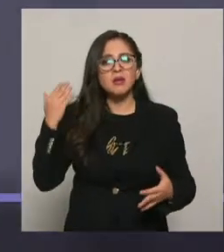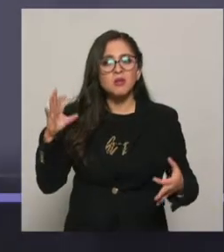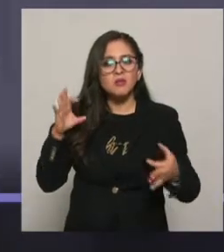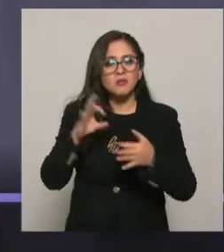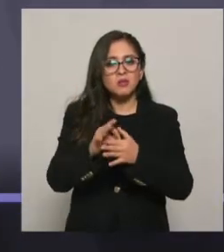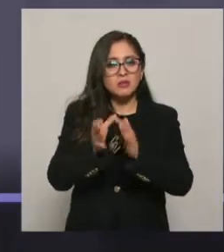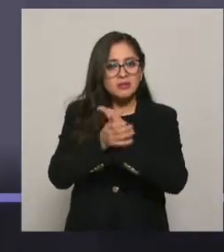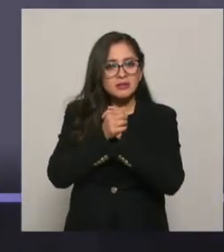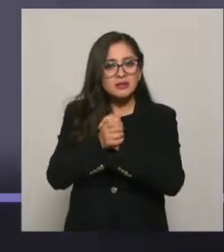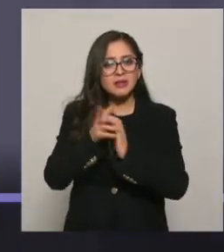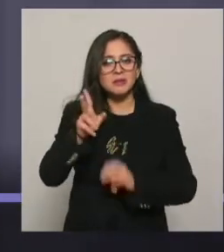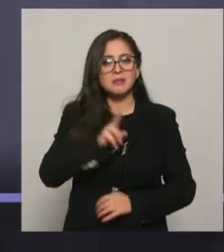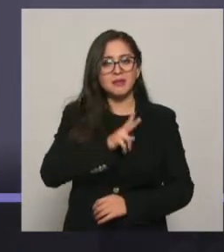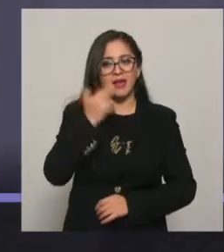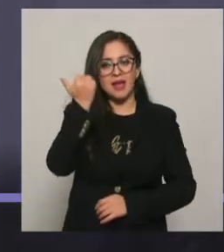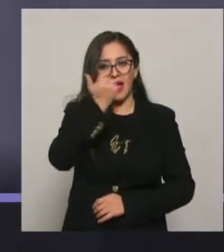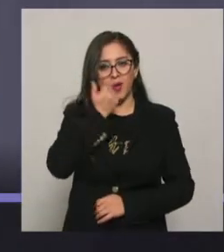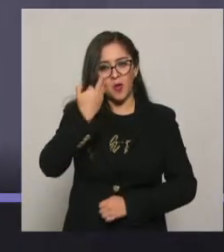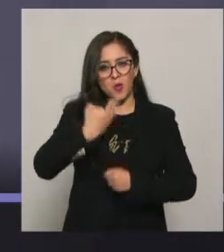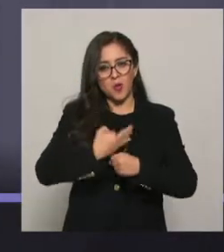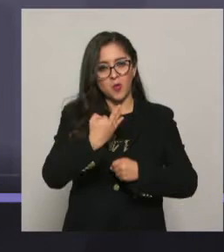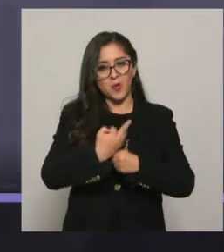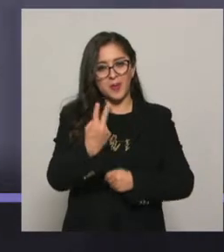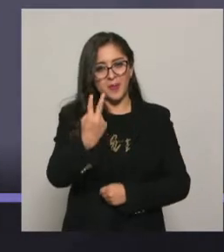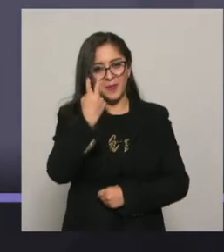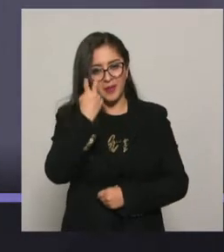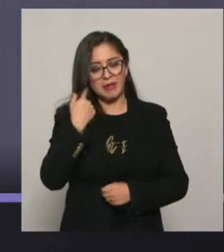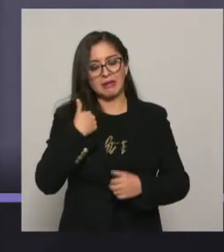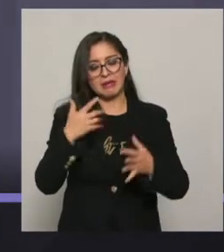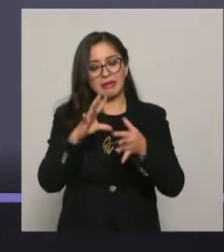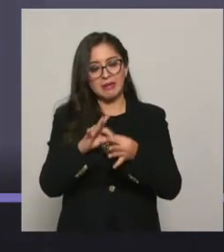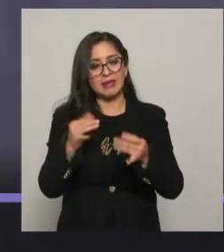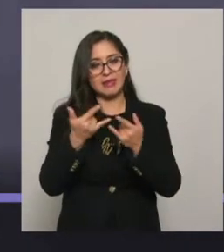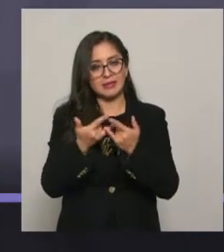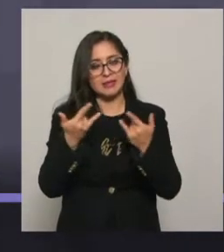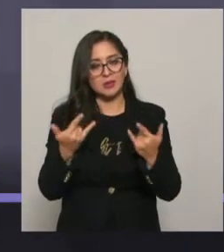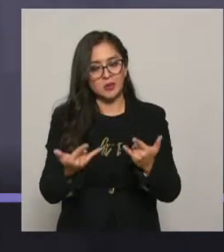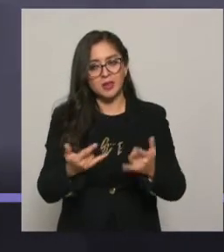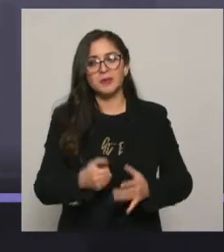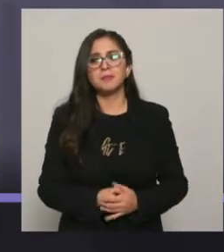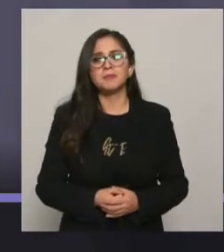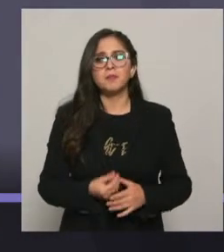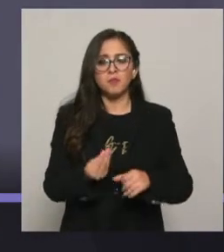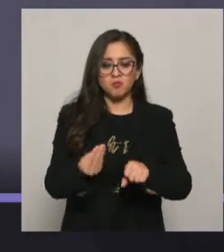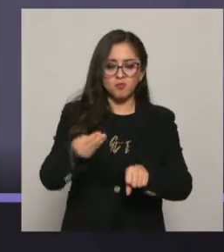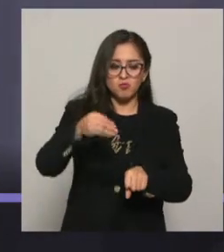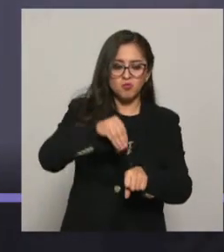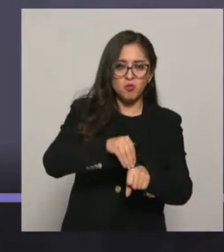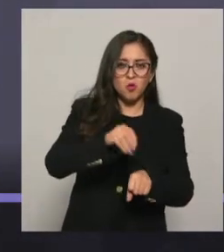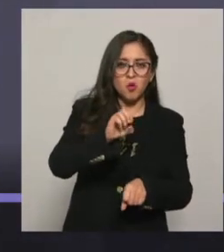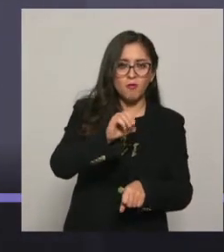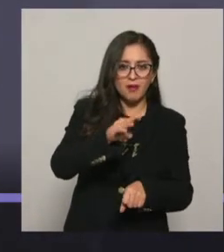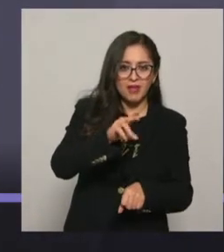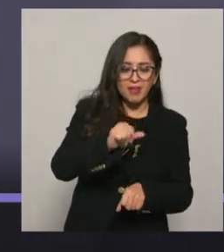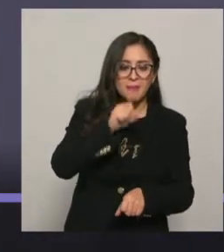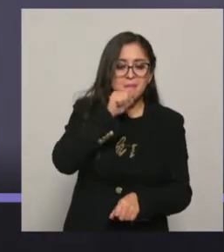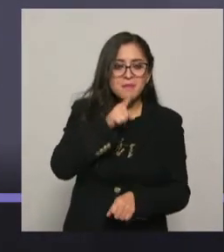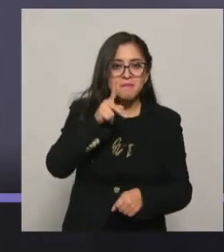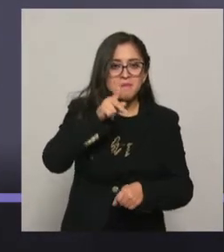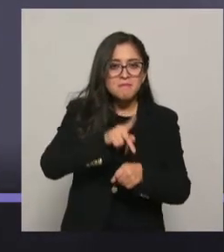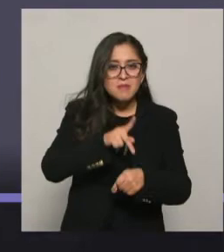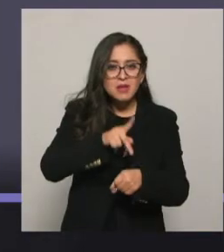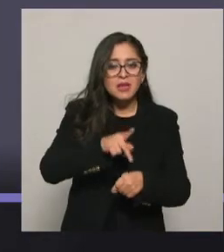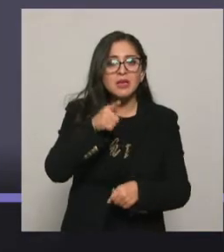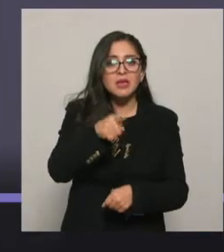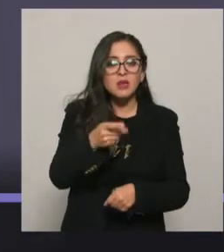un saludo a mis alumnos que me están viendo, que pues, se colocaron la ofrenda, se colocaban piedras y solamente la